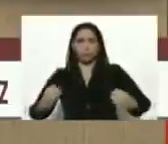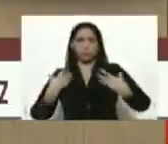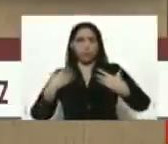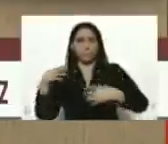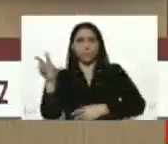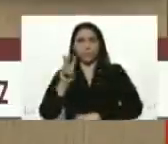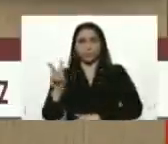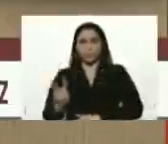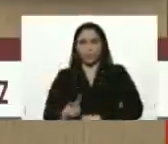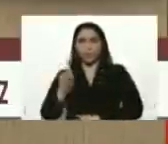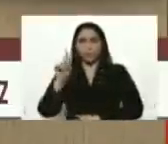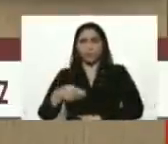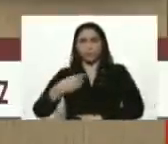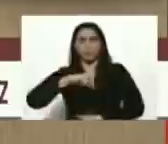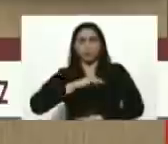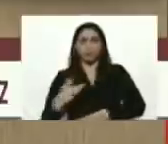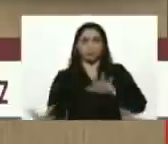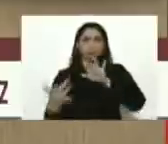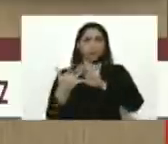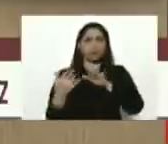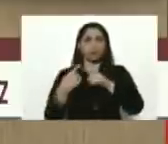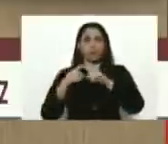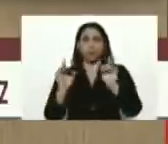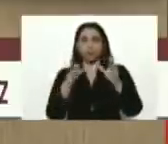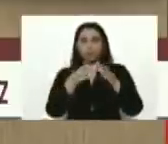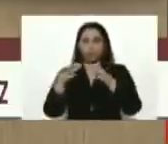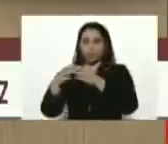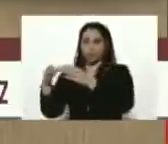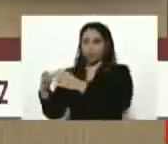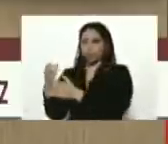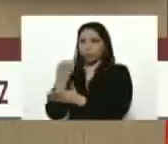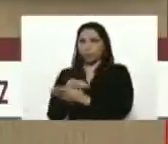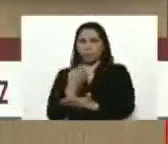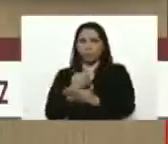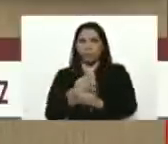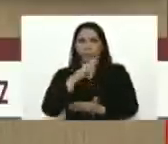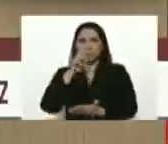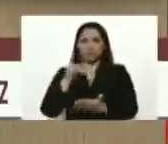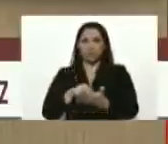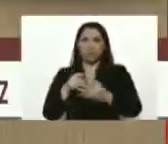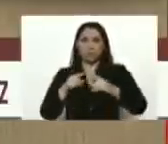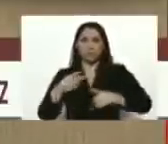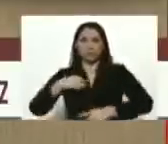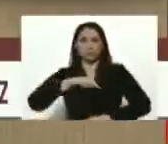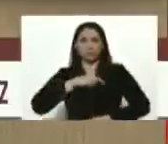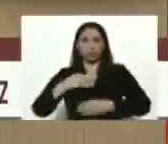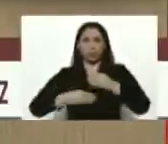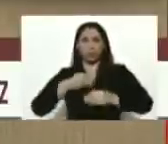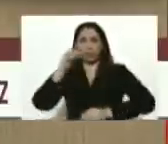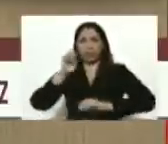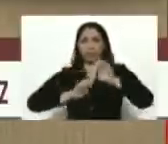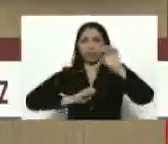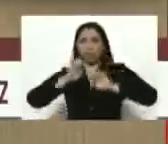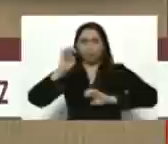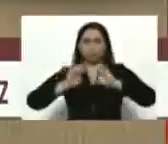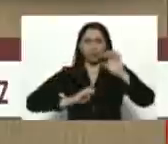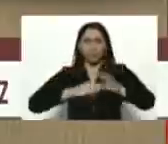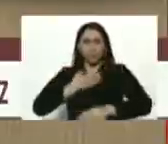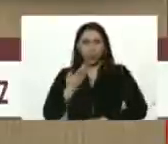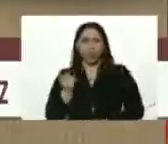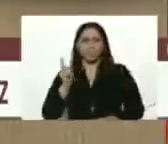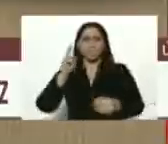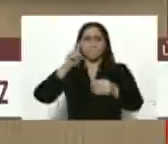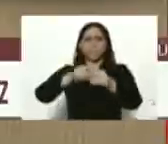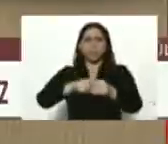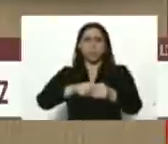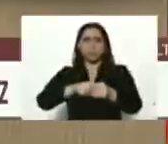además en contacto con otros sectores de la economía nacional para nosotros hacer una evaluación si podrán ser